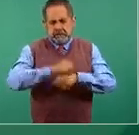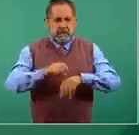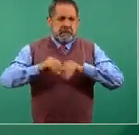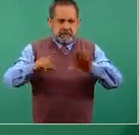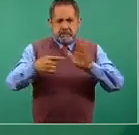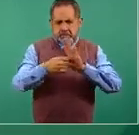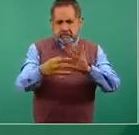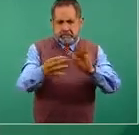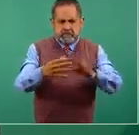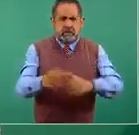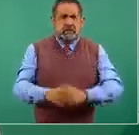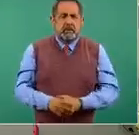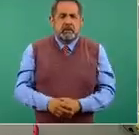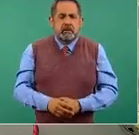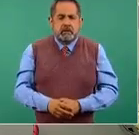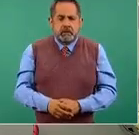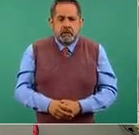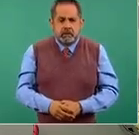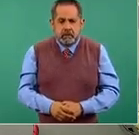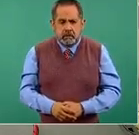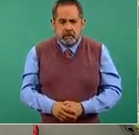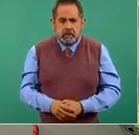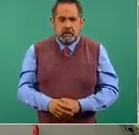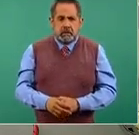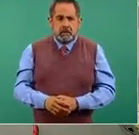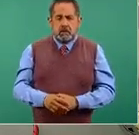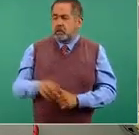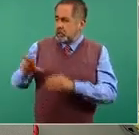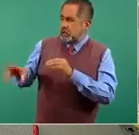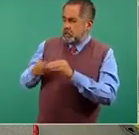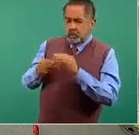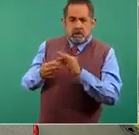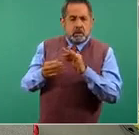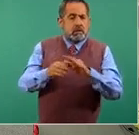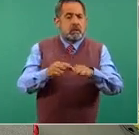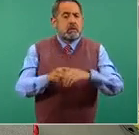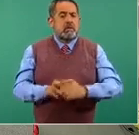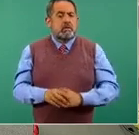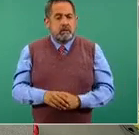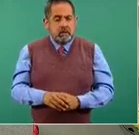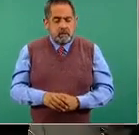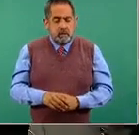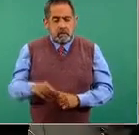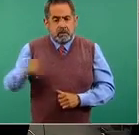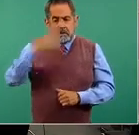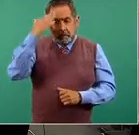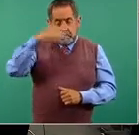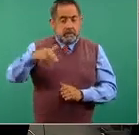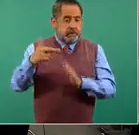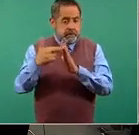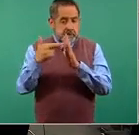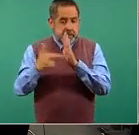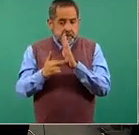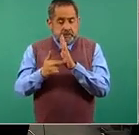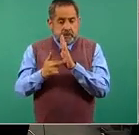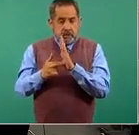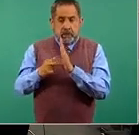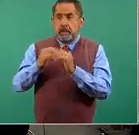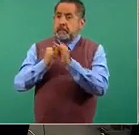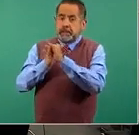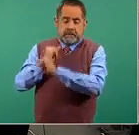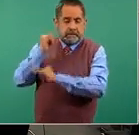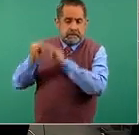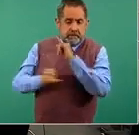los detalles. Muchas gracias. ¿Ya tienes? Por favor, por favor. Como ustedes saben, el Reglamento Sanitario